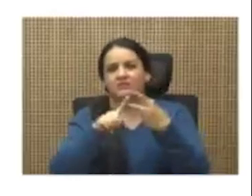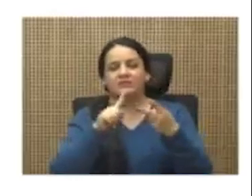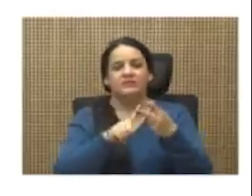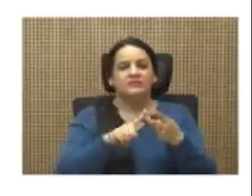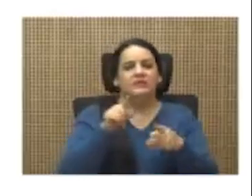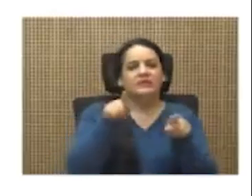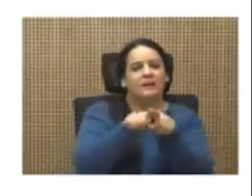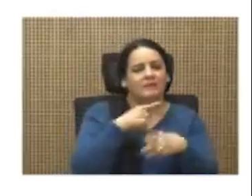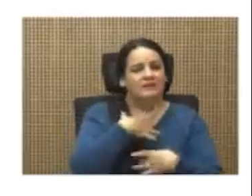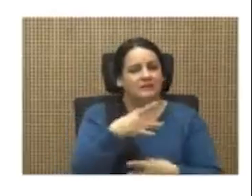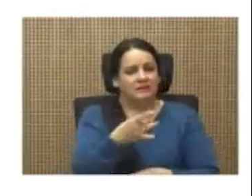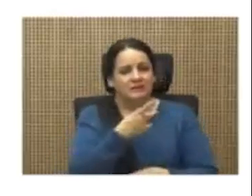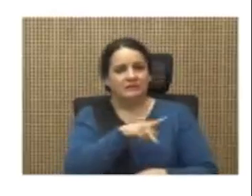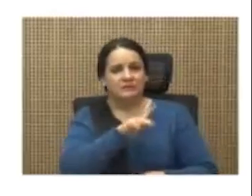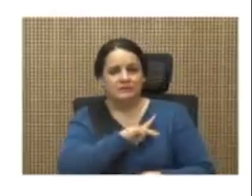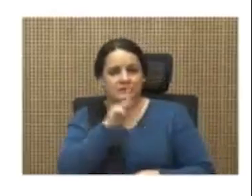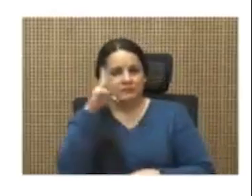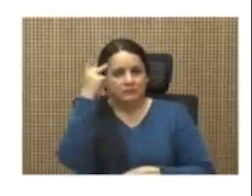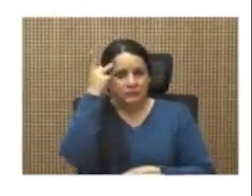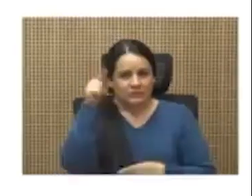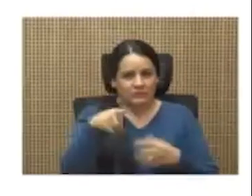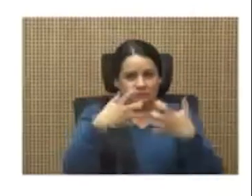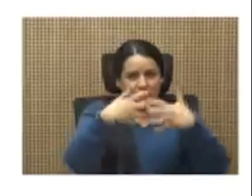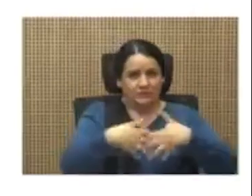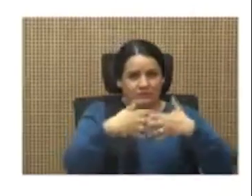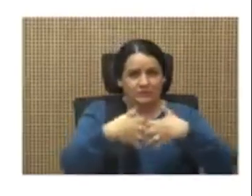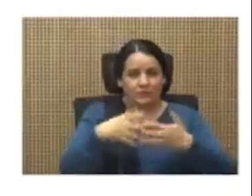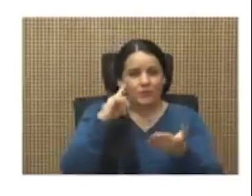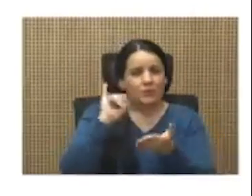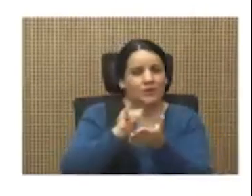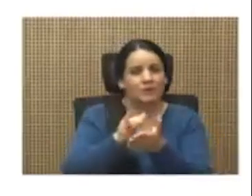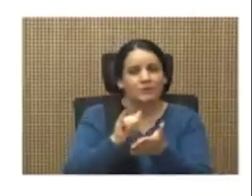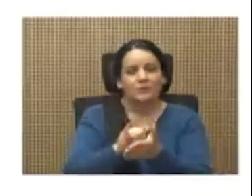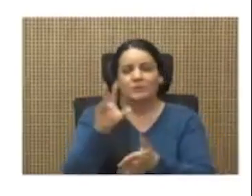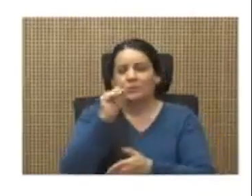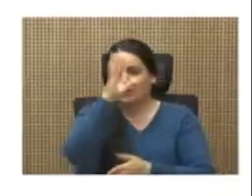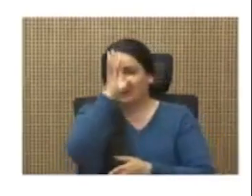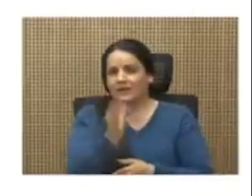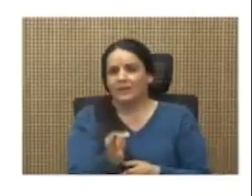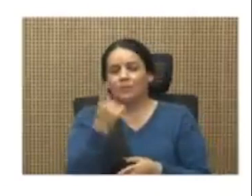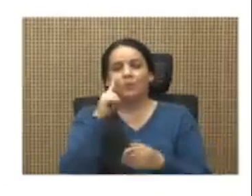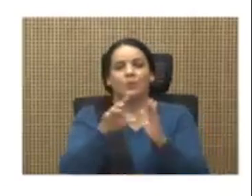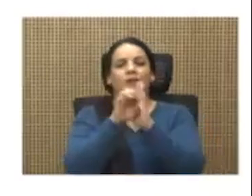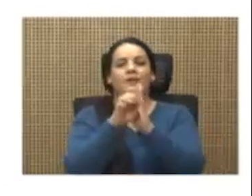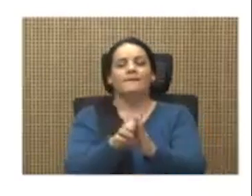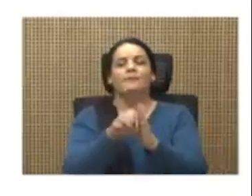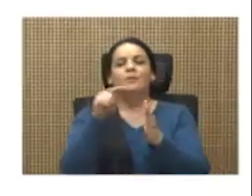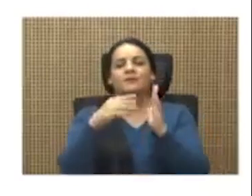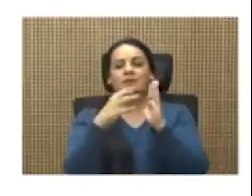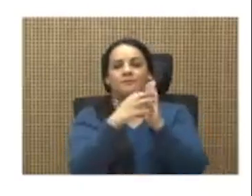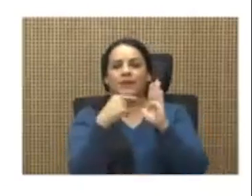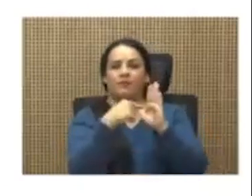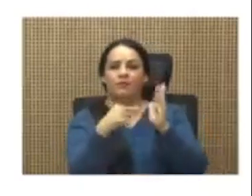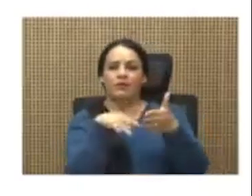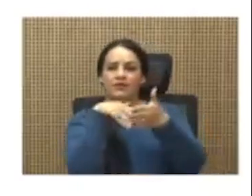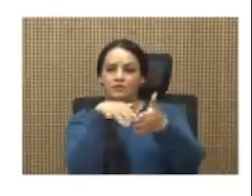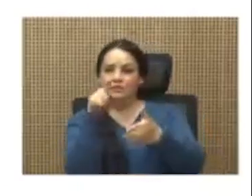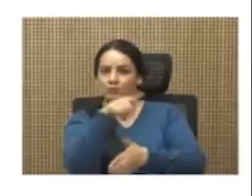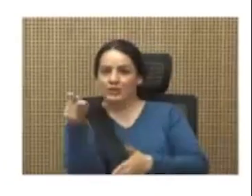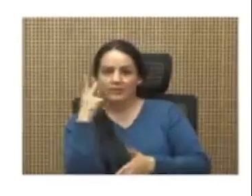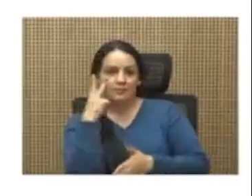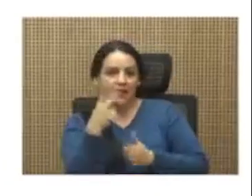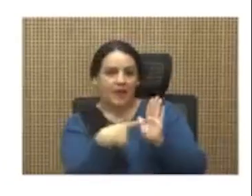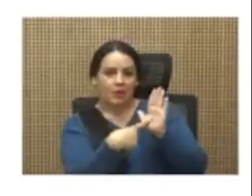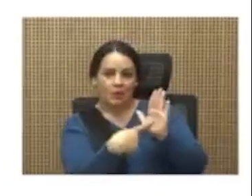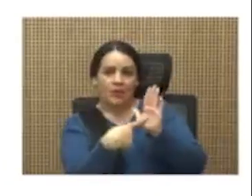políticos o empresariales y por eso señores es que no les creen por ejemplo este párrafo del estudio véanlo ahí